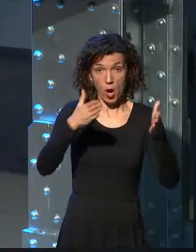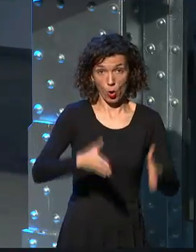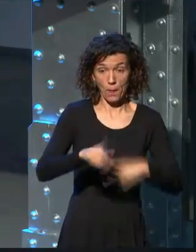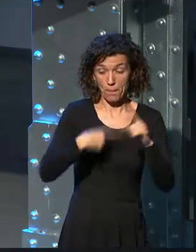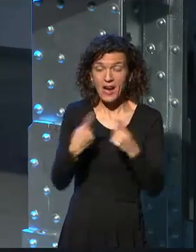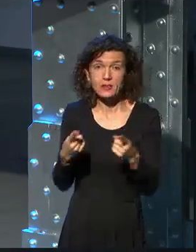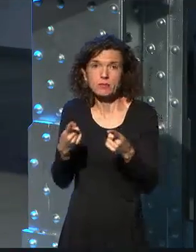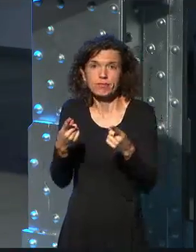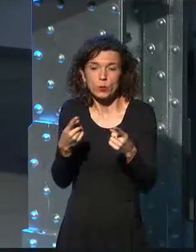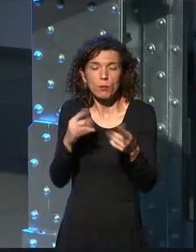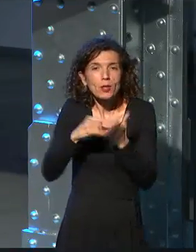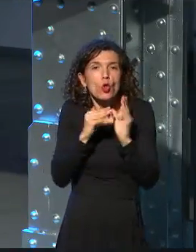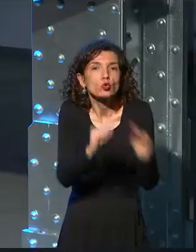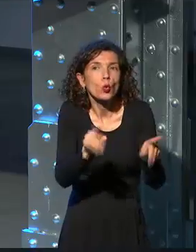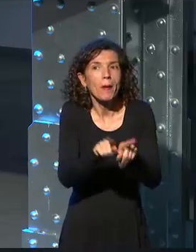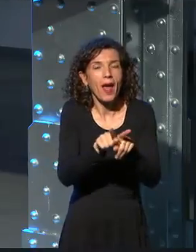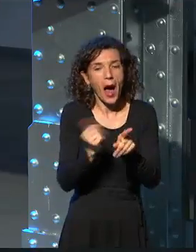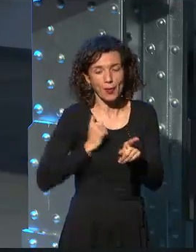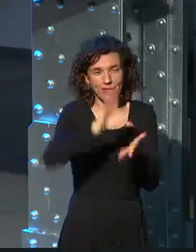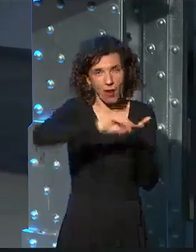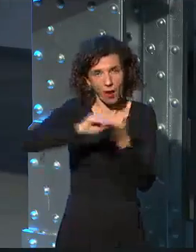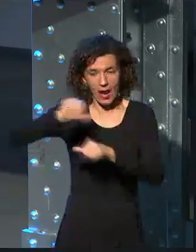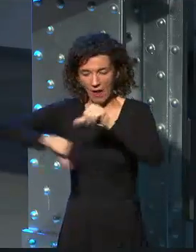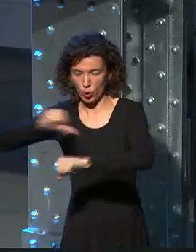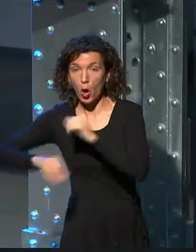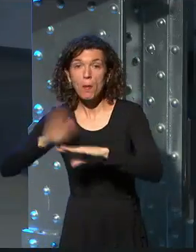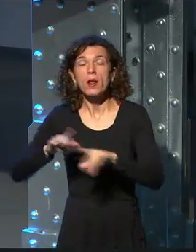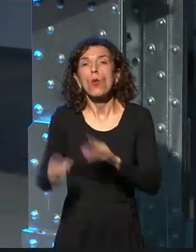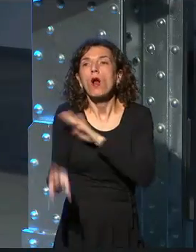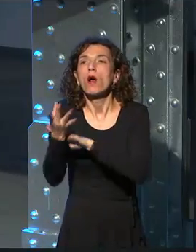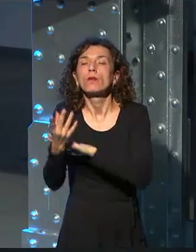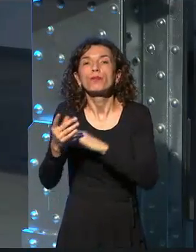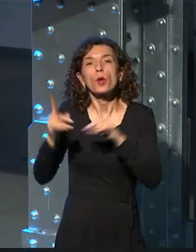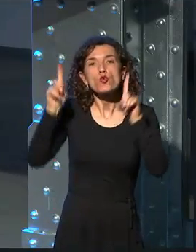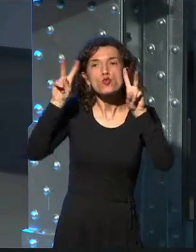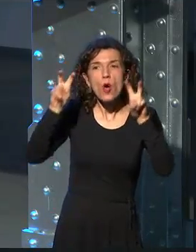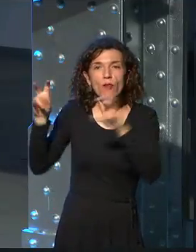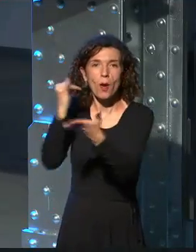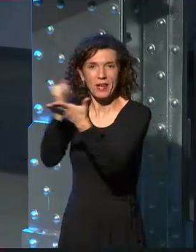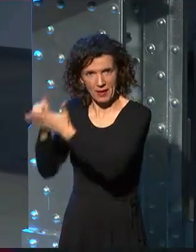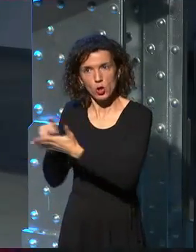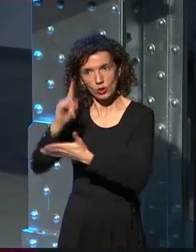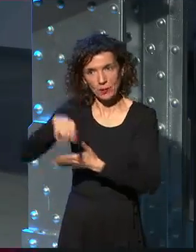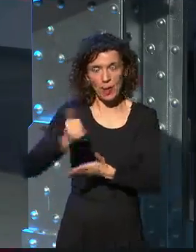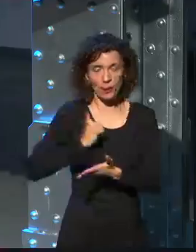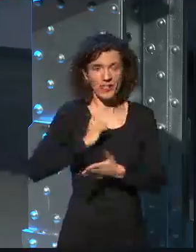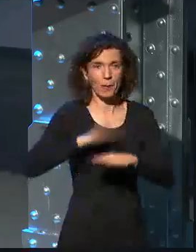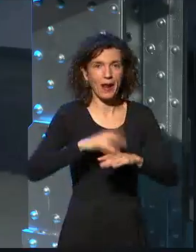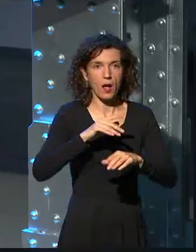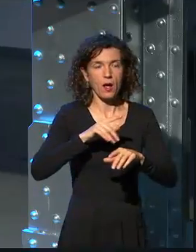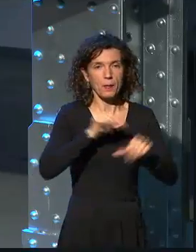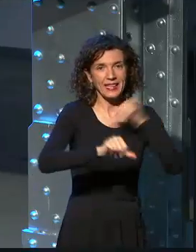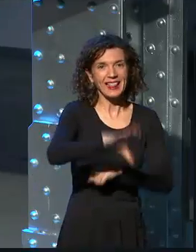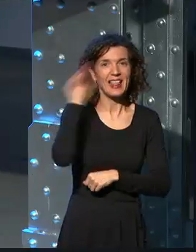que utilizan los magos pueden servirnos en el laboratorio, no solamente para diseñar mejores experimentos, sino también para llegar a